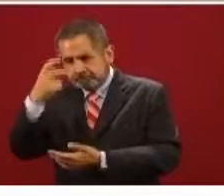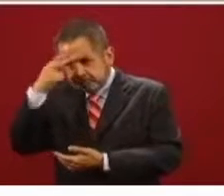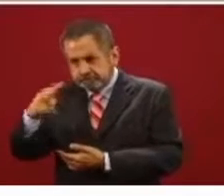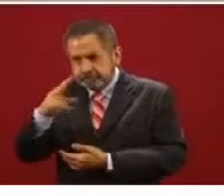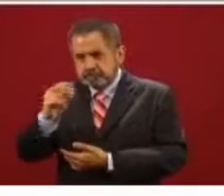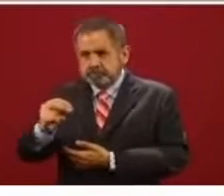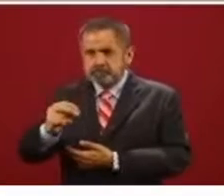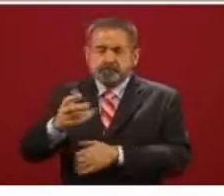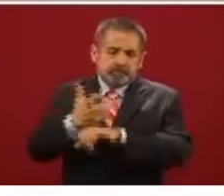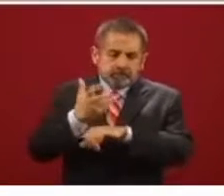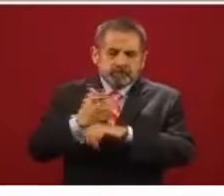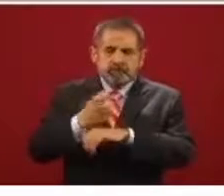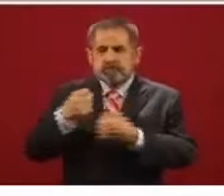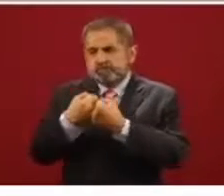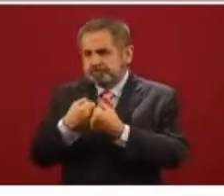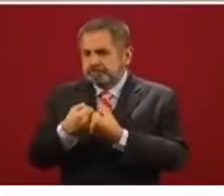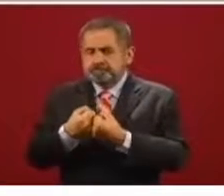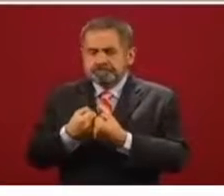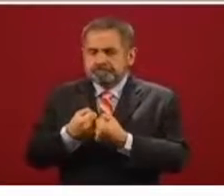de la región fronteriza.